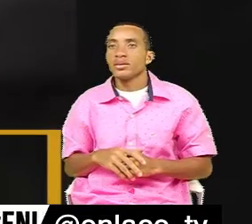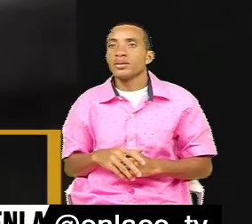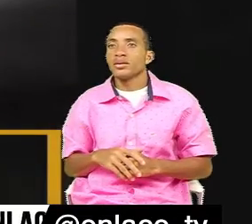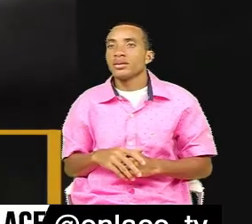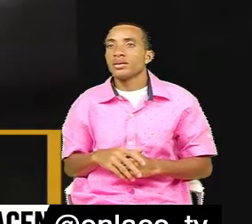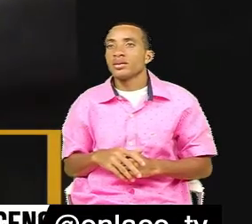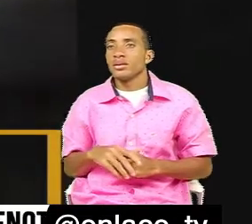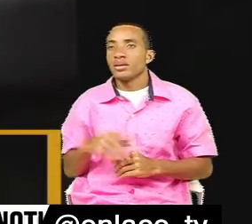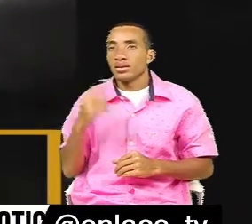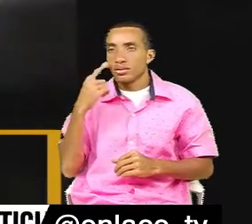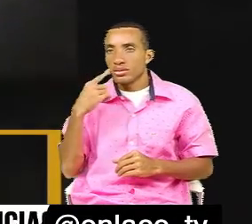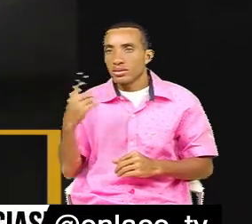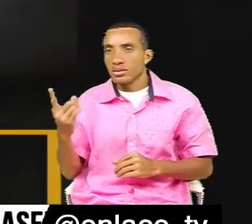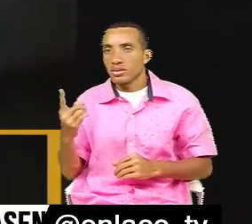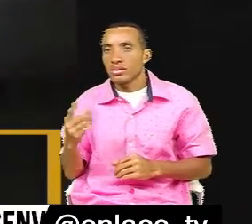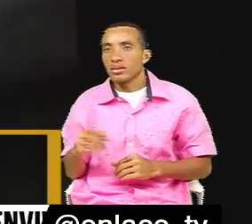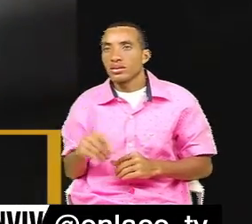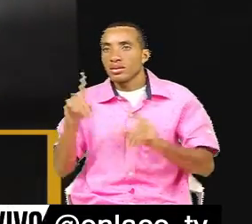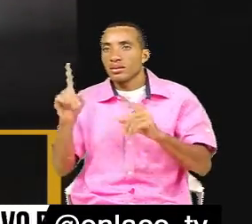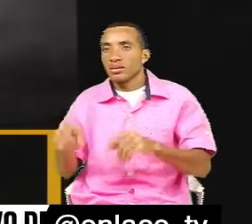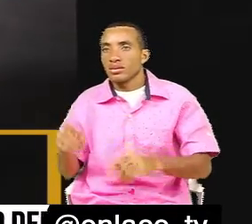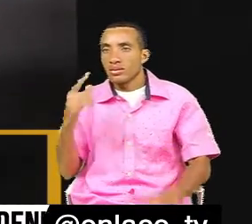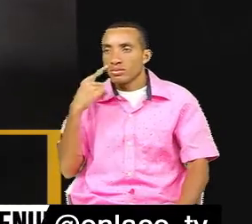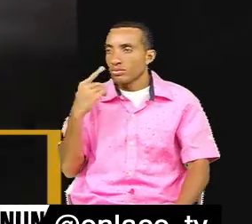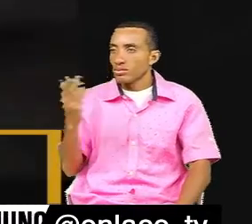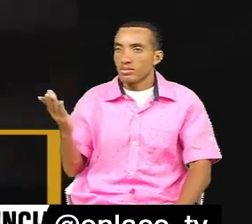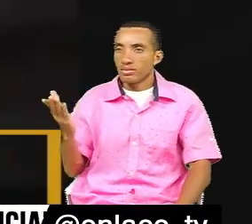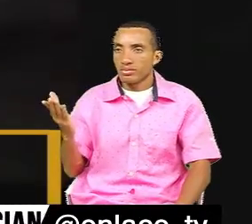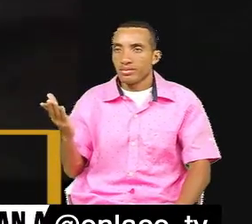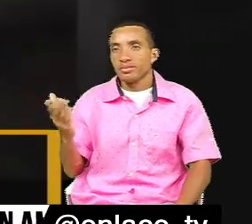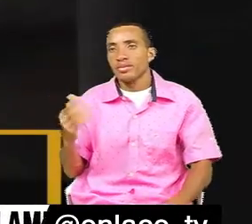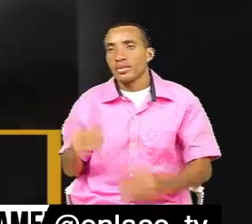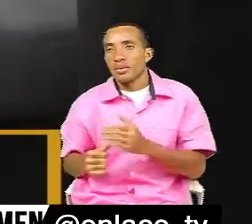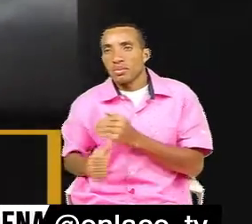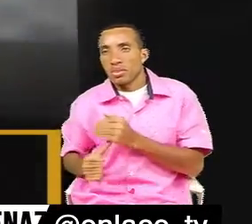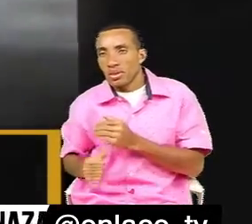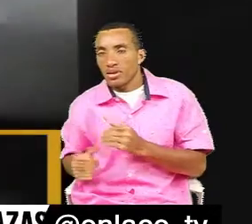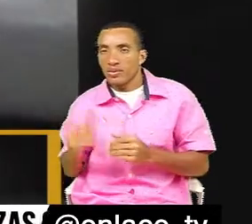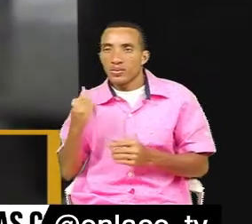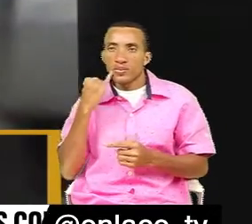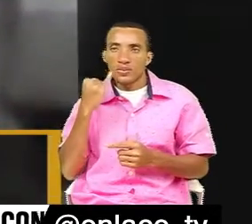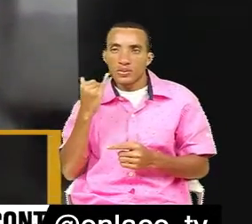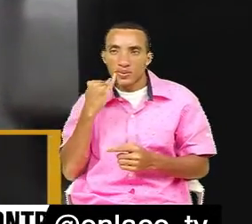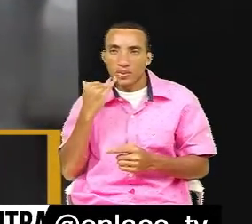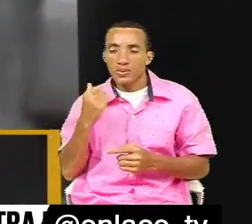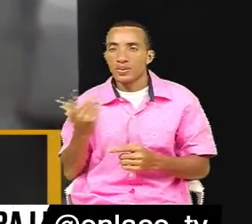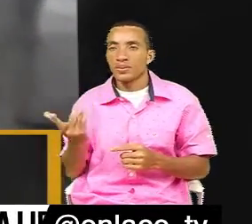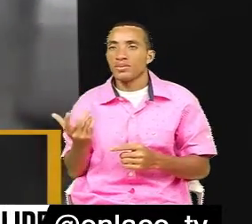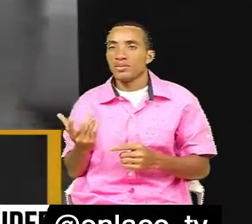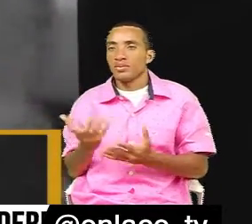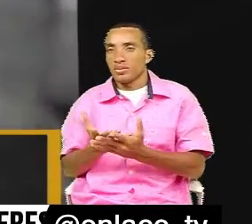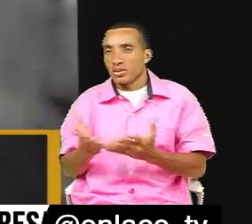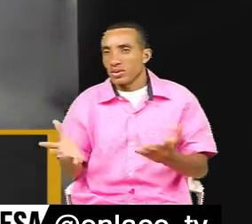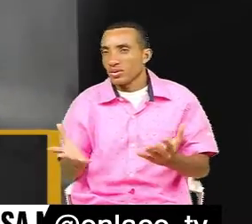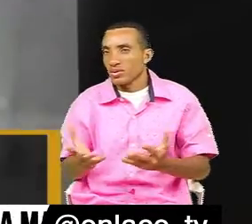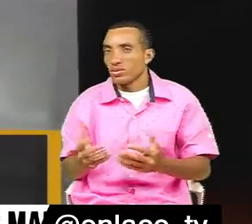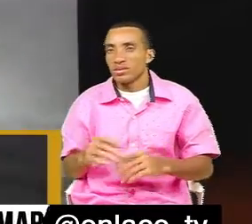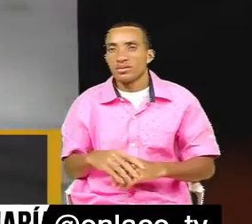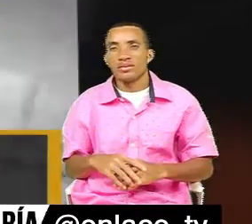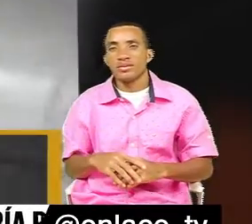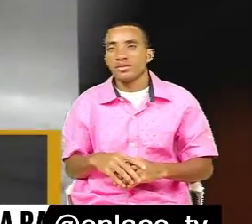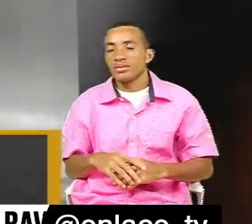los de esos negocios, sino que se vienen a este sector a hacer sus necesidades, su chichi, su popó, hacer cosas fuera